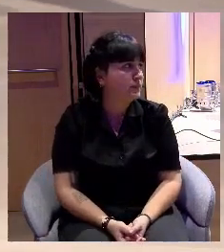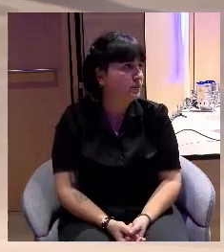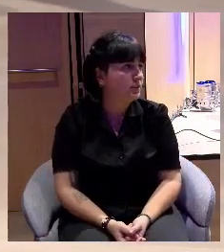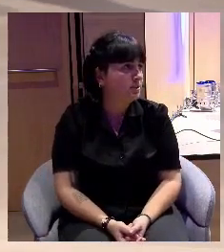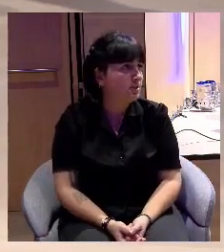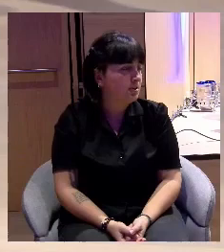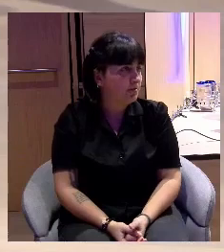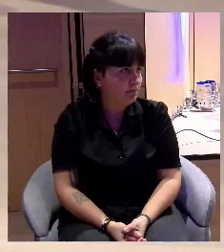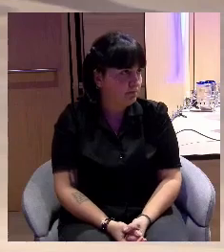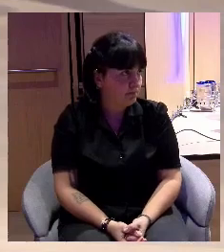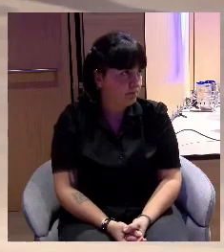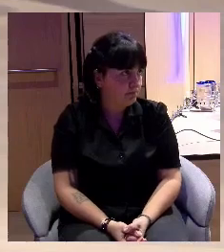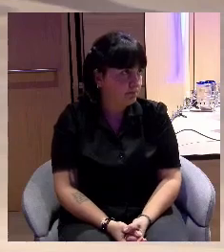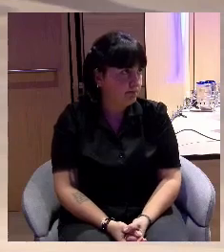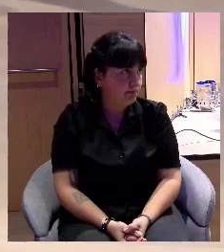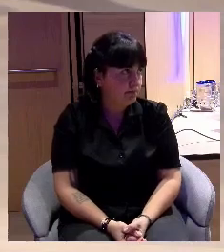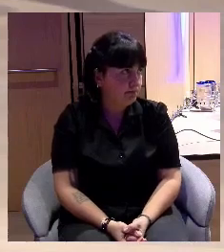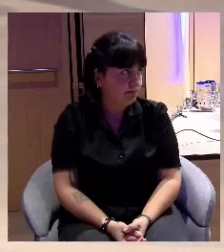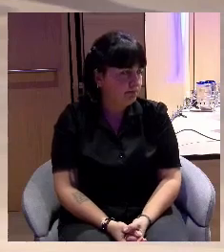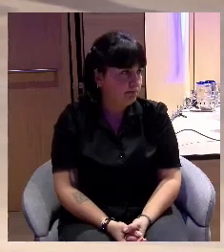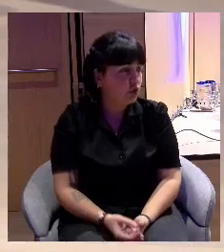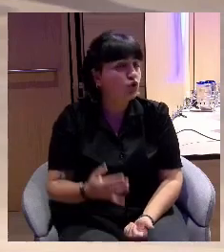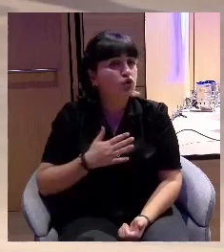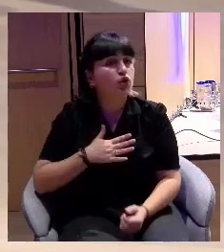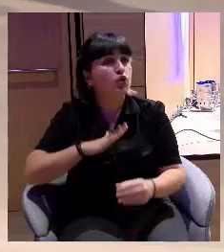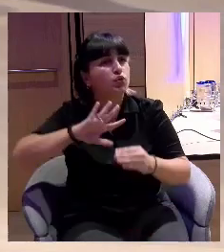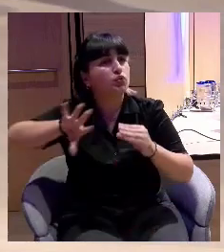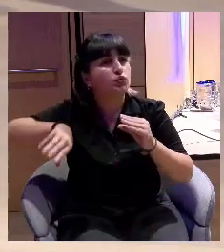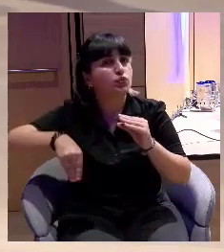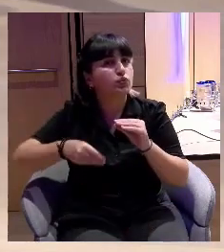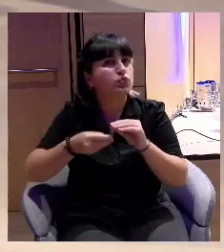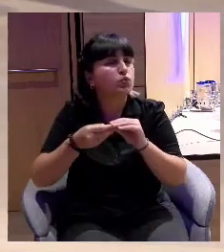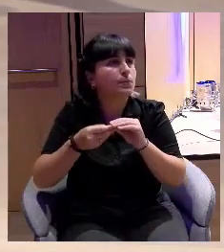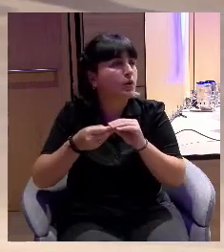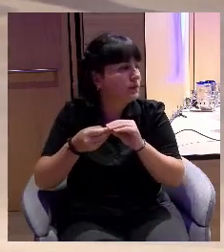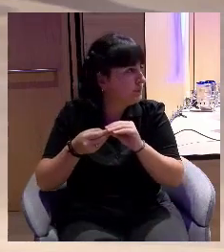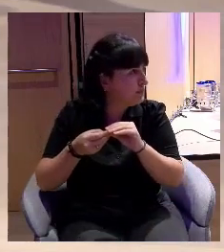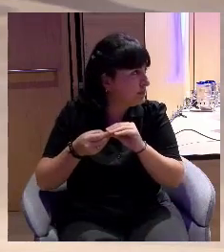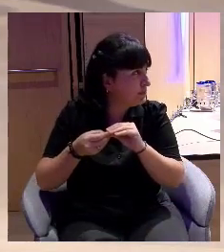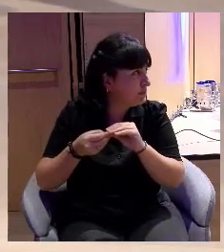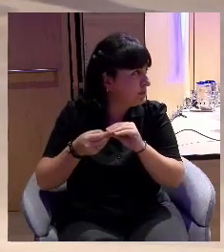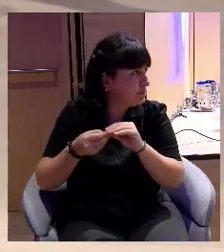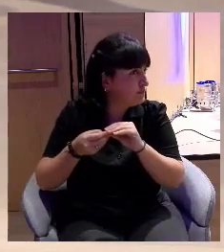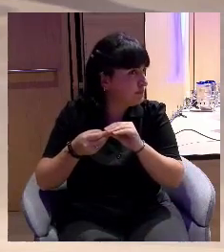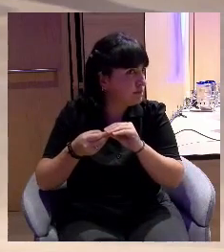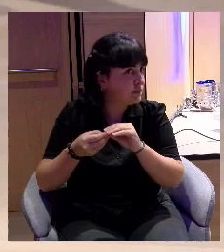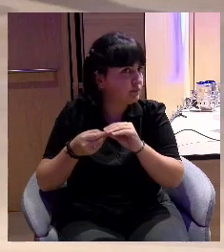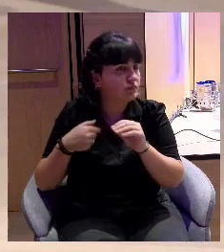Yo rápidamente agrego que no les compartí el link de la API, les ponen en Google